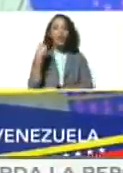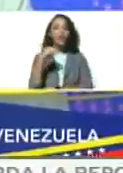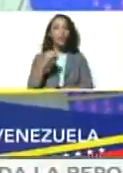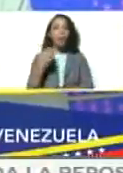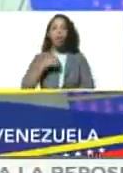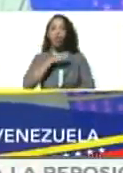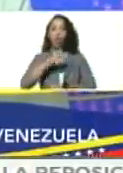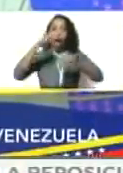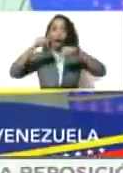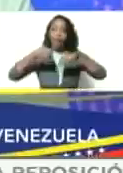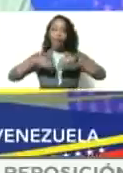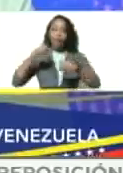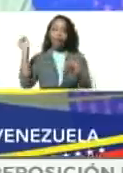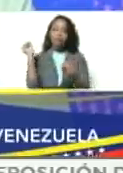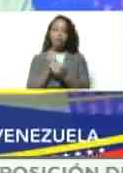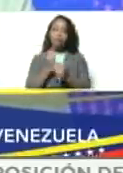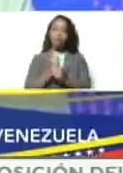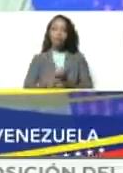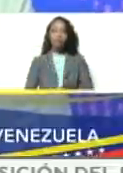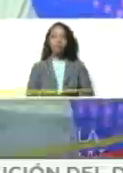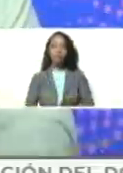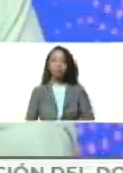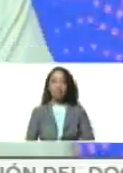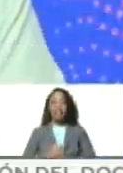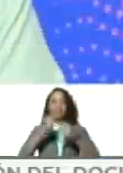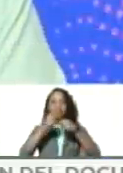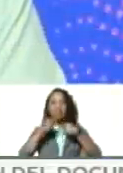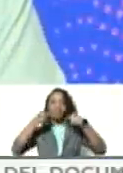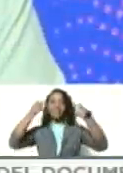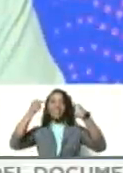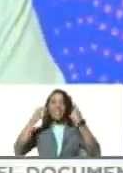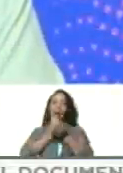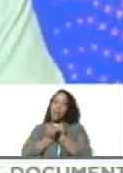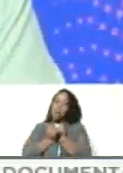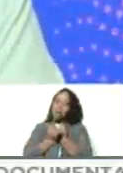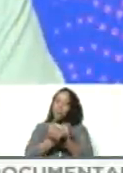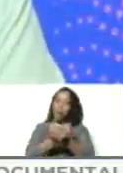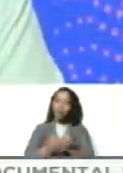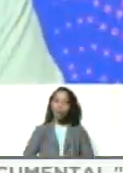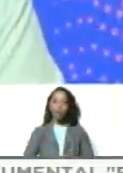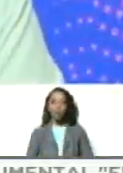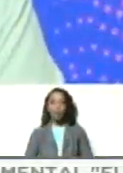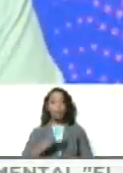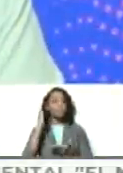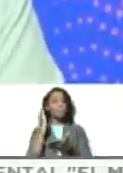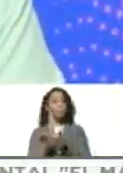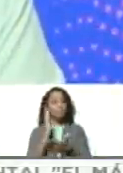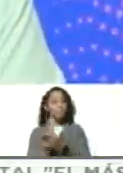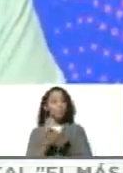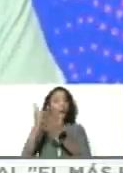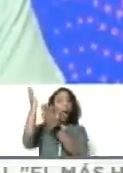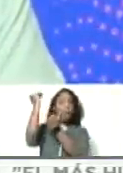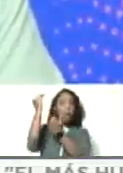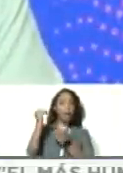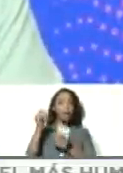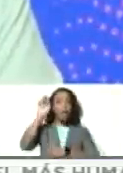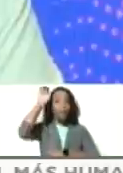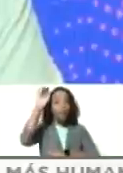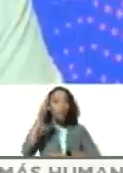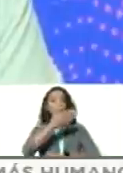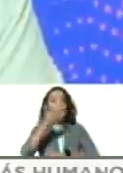aquí, con nuestra sonrisa, con nuestro amor, siempre con nuestra esperanza de un futuro